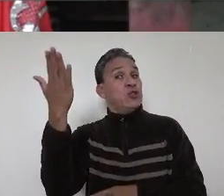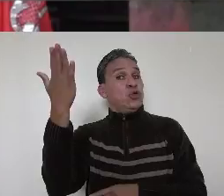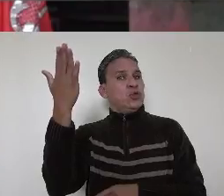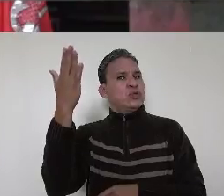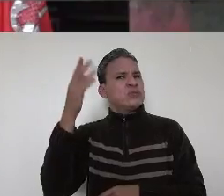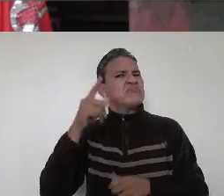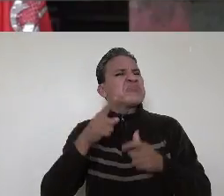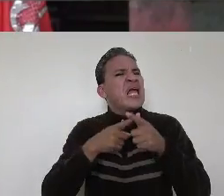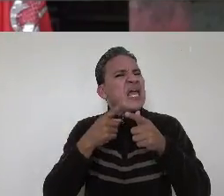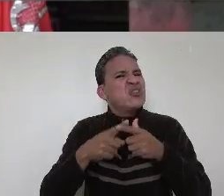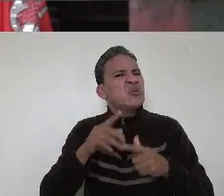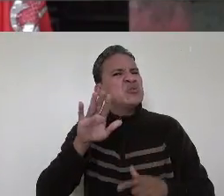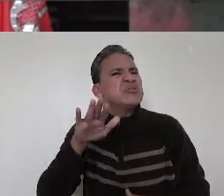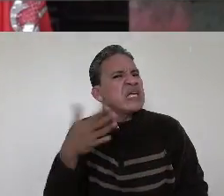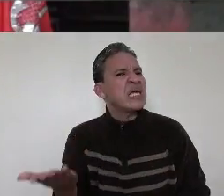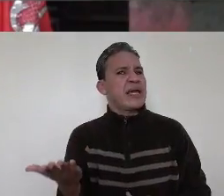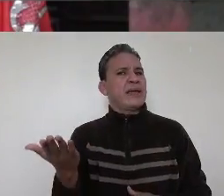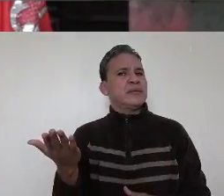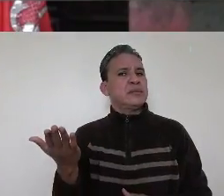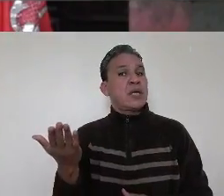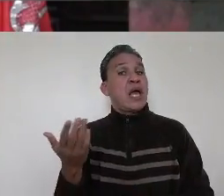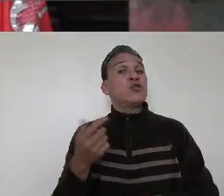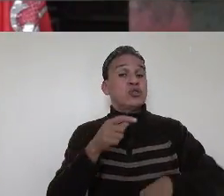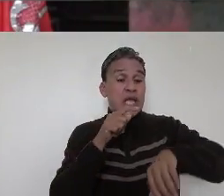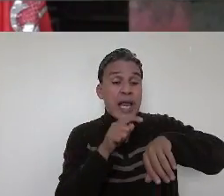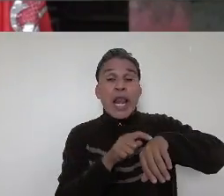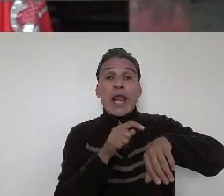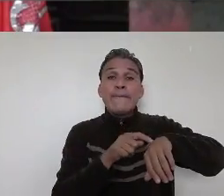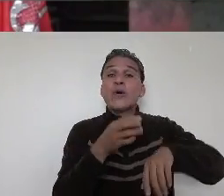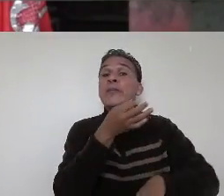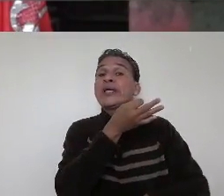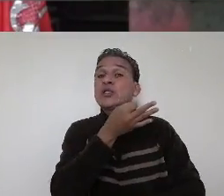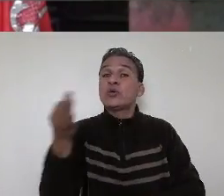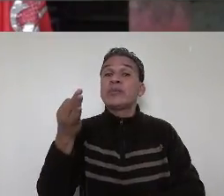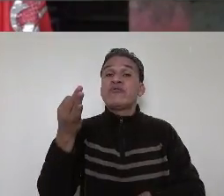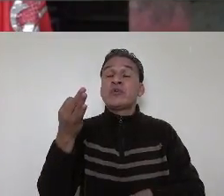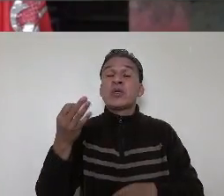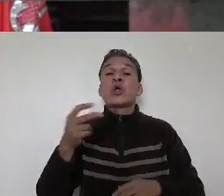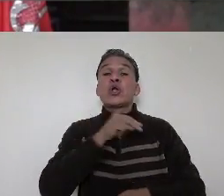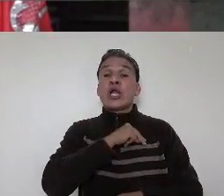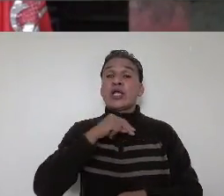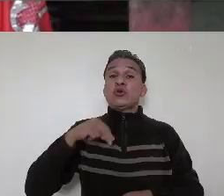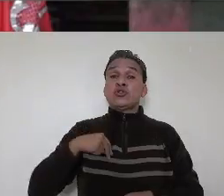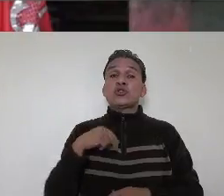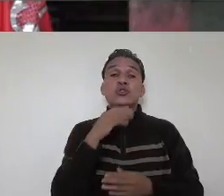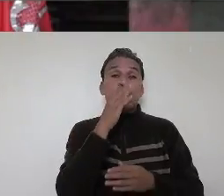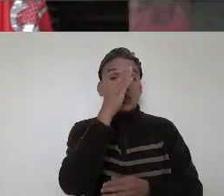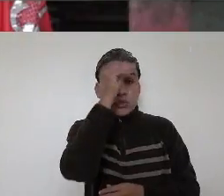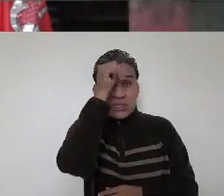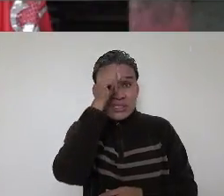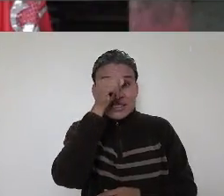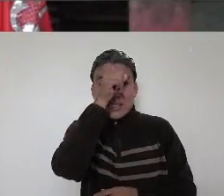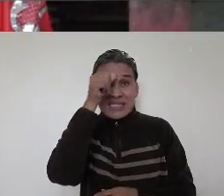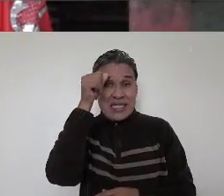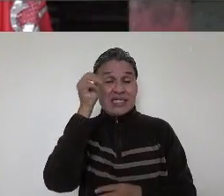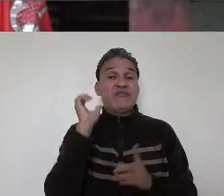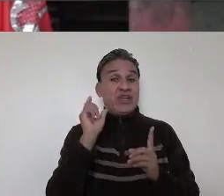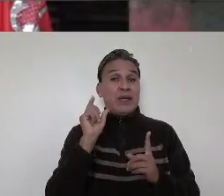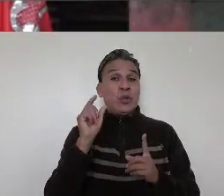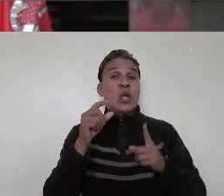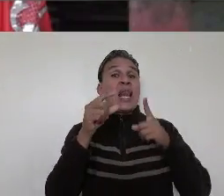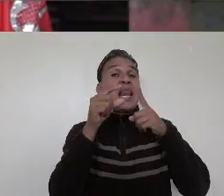momento oportuno en el que vivimos y con el que nosotros nos santificamos. La palabra de